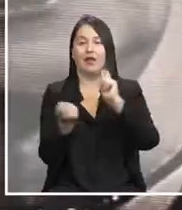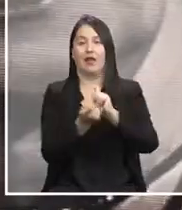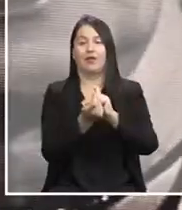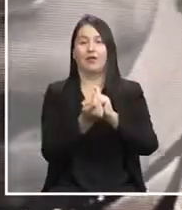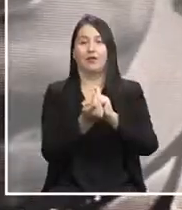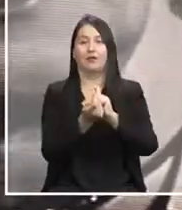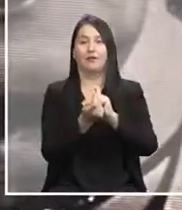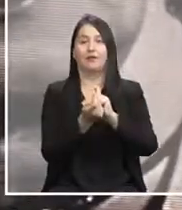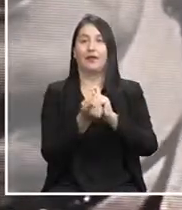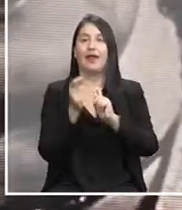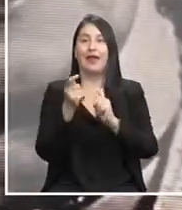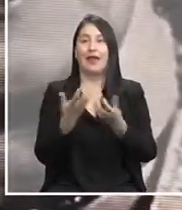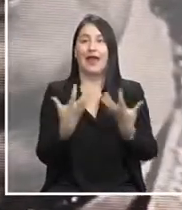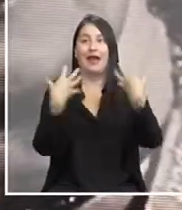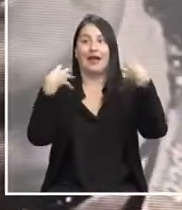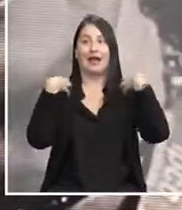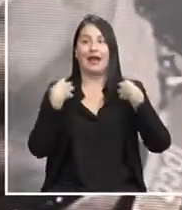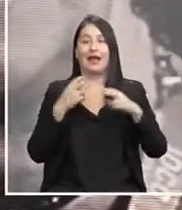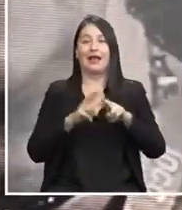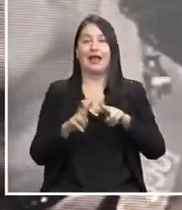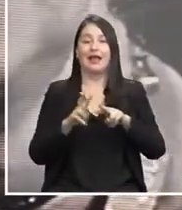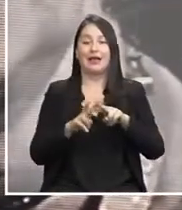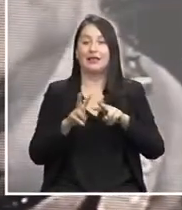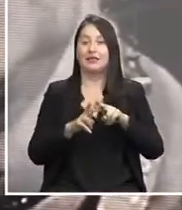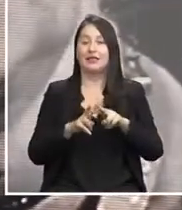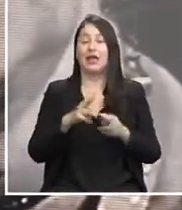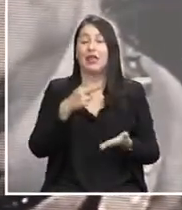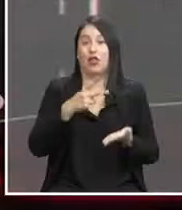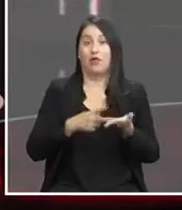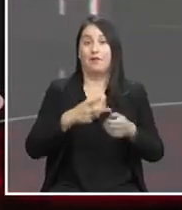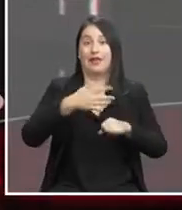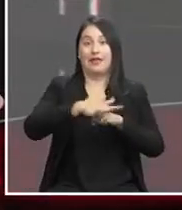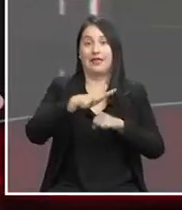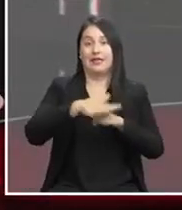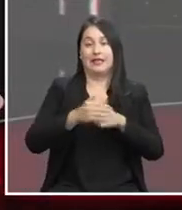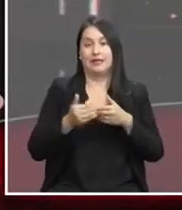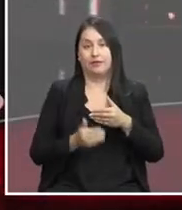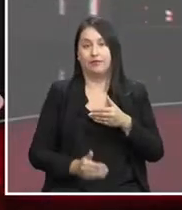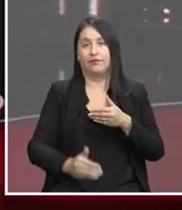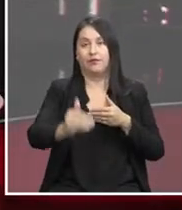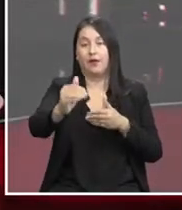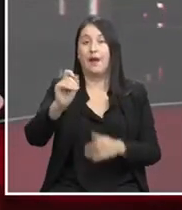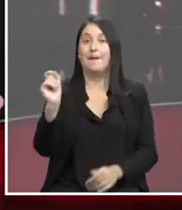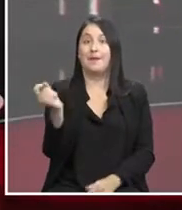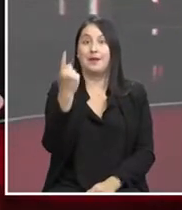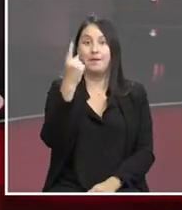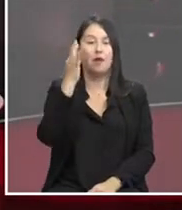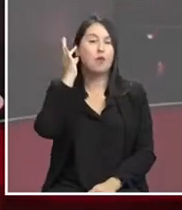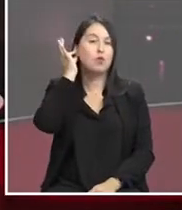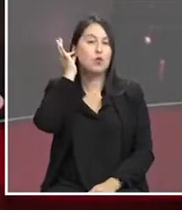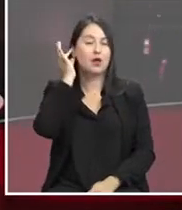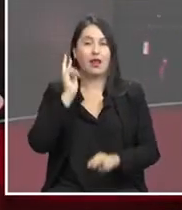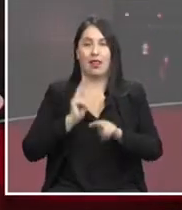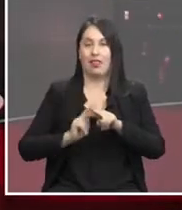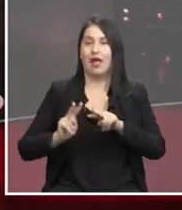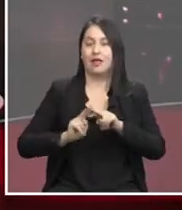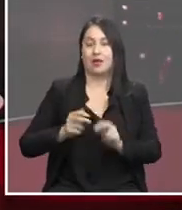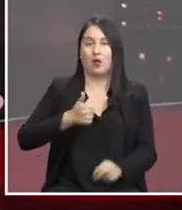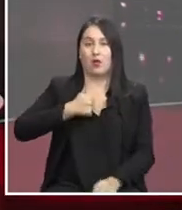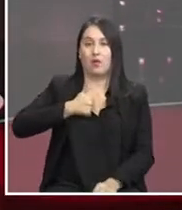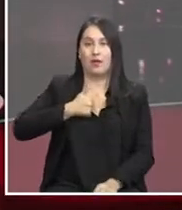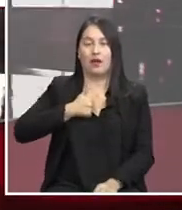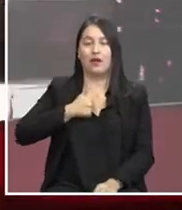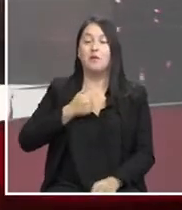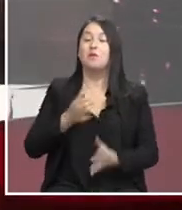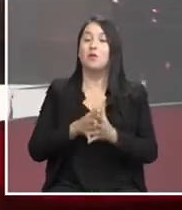que ha desempeñado Co Barrett desde el 2015, siendo una de las primeras mujeres en ejercerlo. Así que muy,